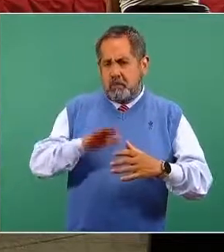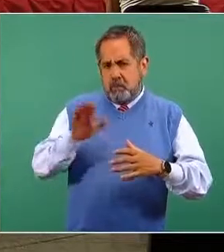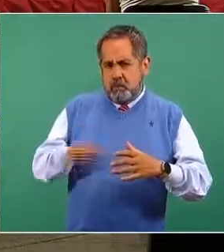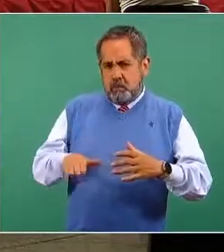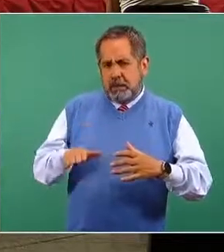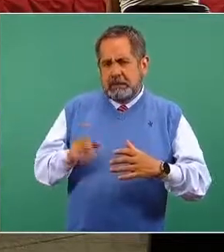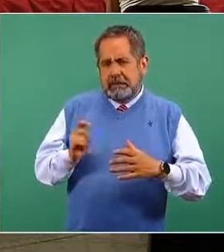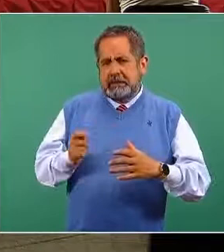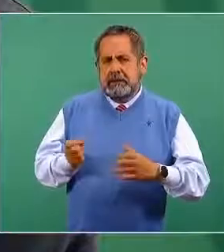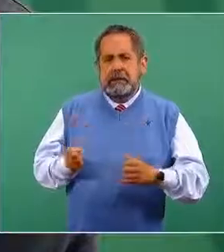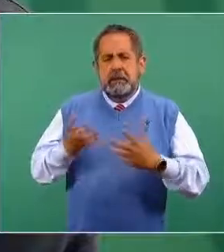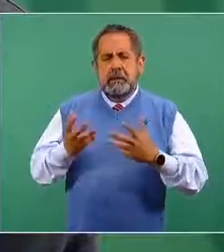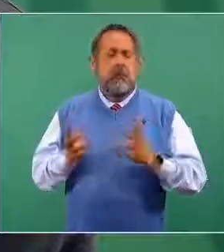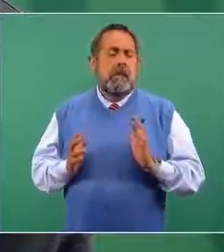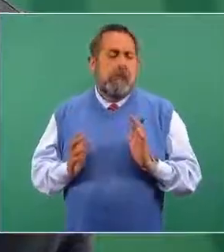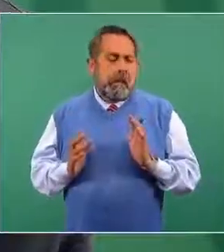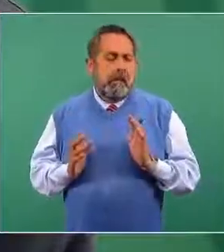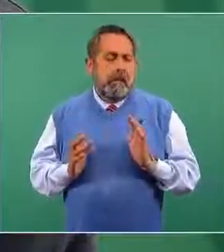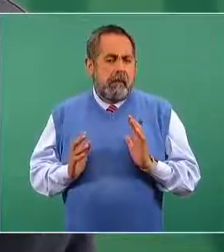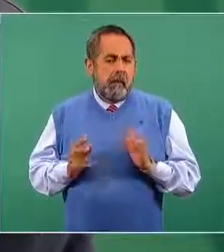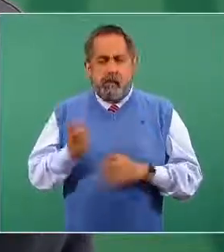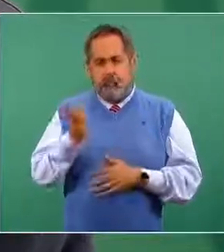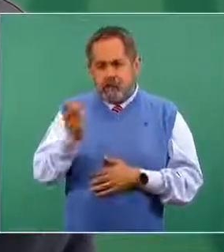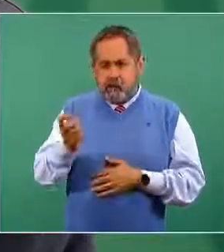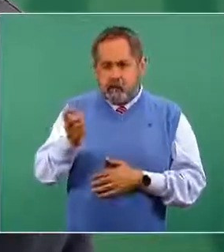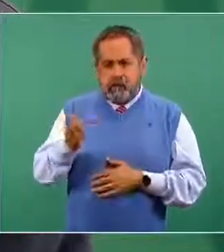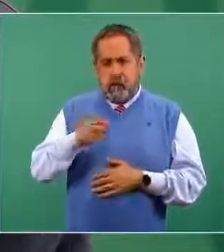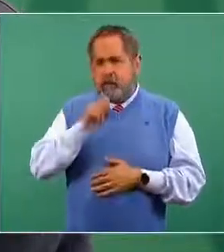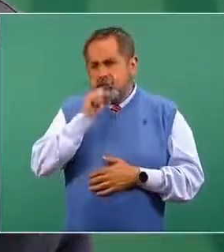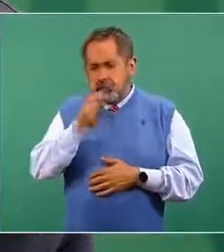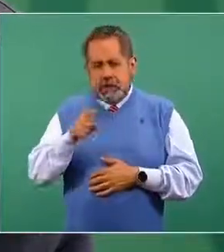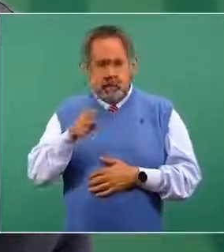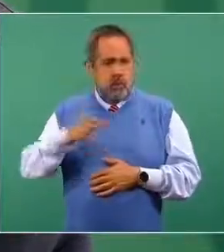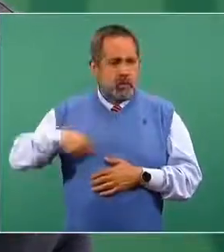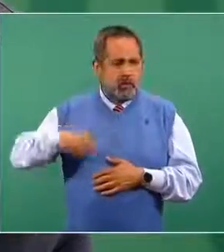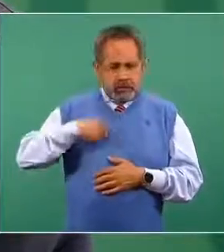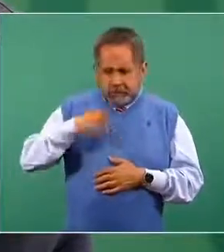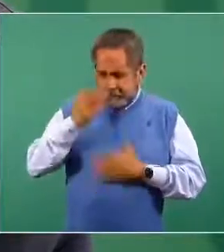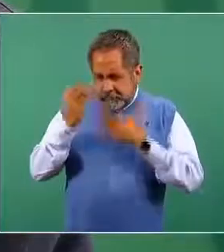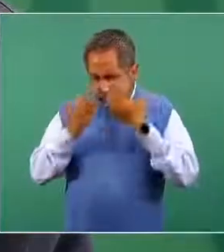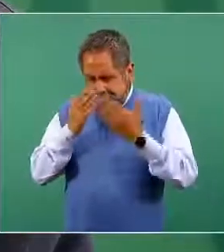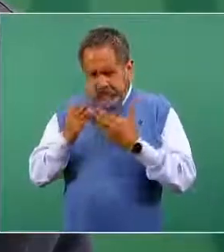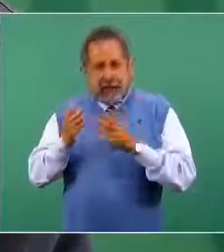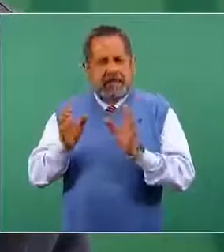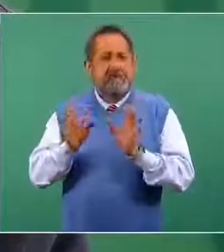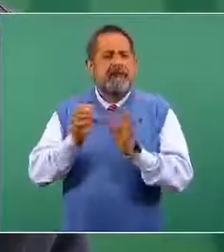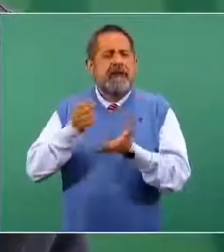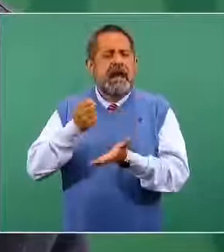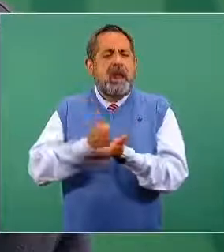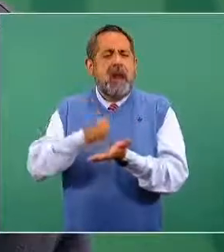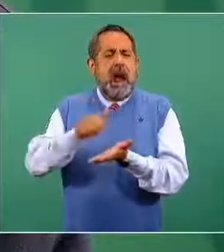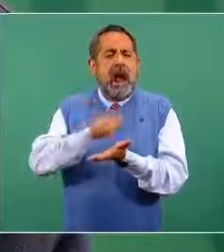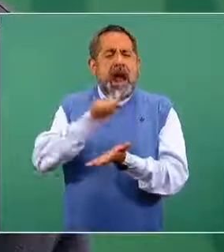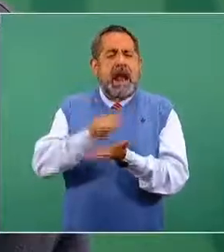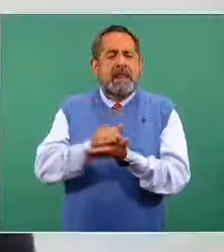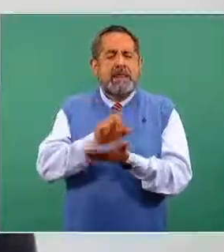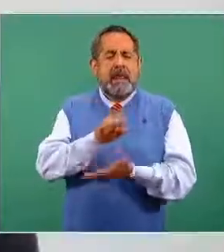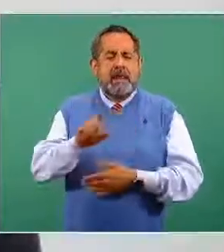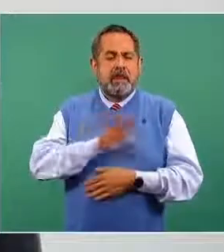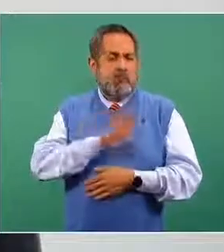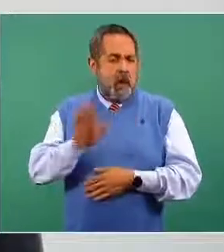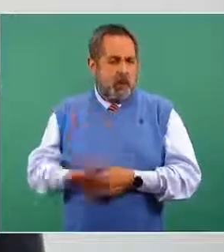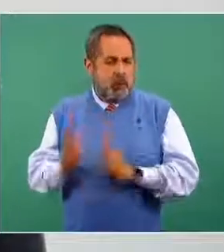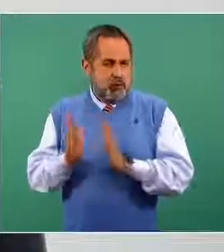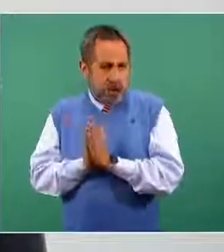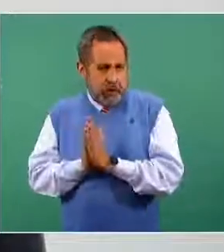de mortalidad, entonces ahora sí, con la misma revisión que se realiza de los certificados y actas de defunción en su